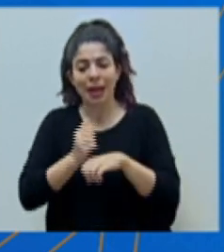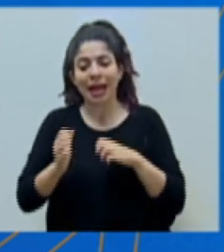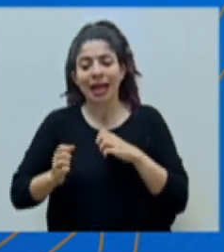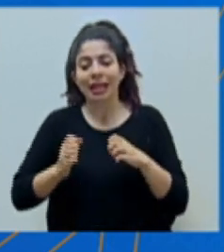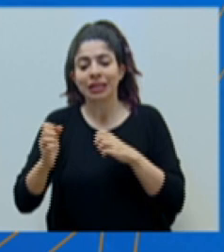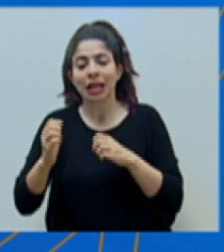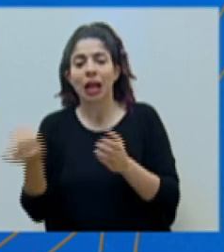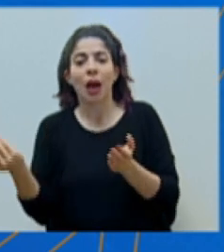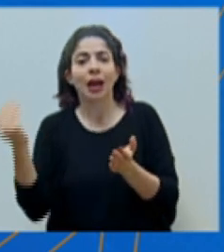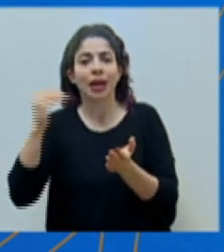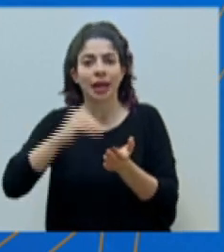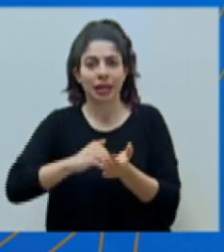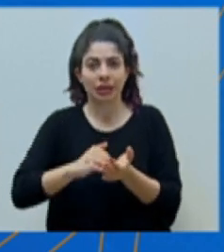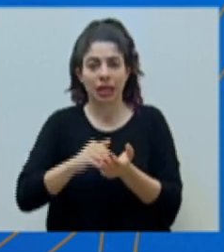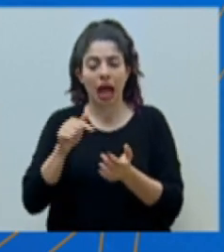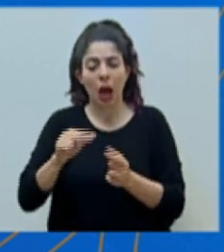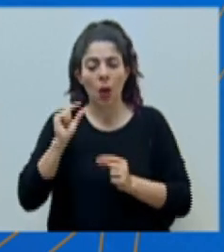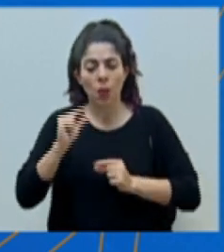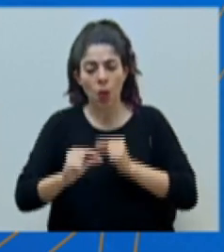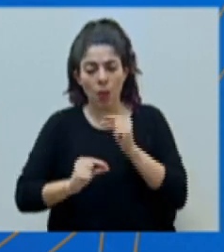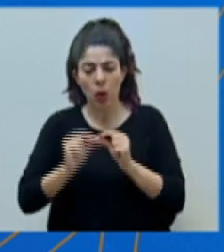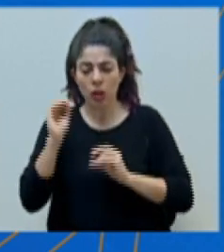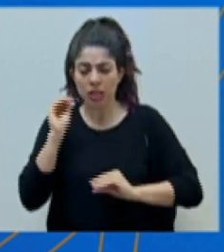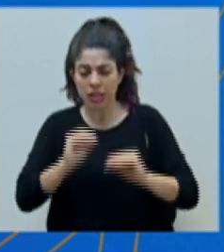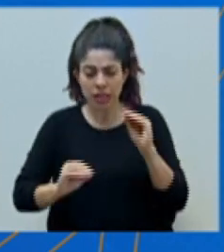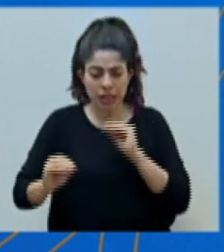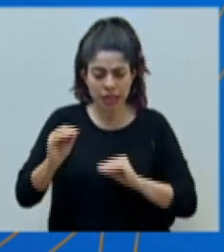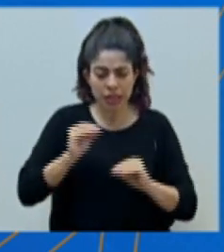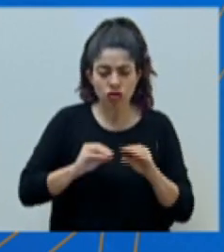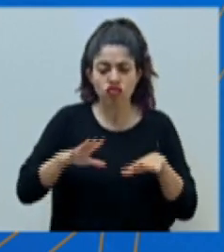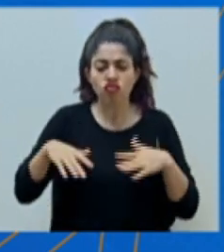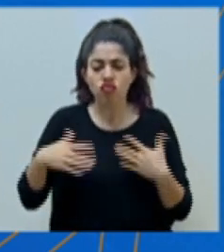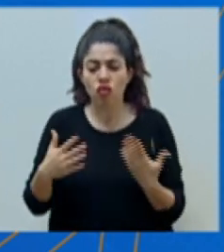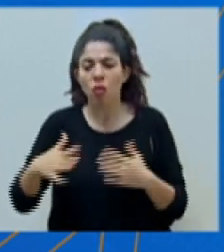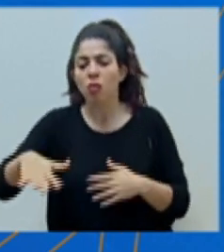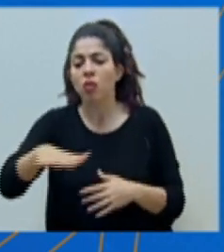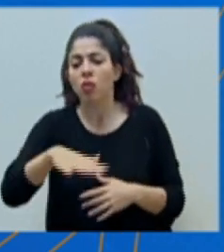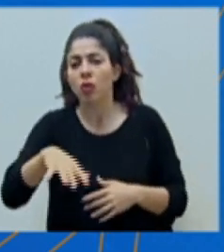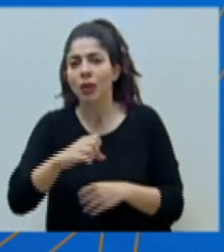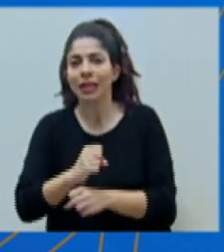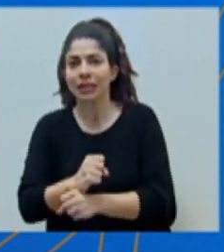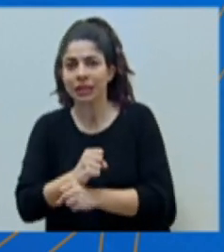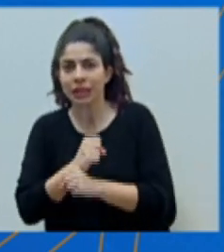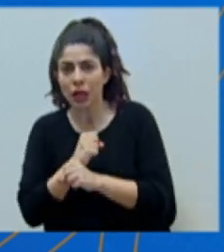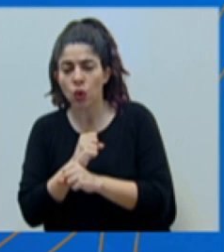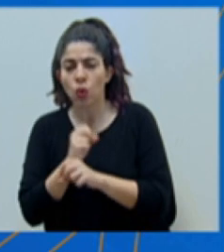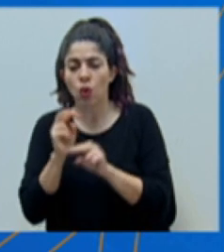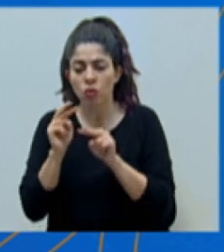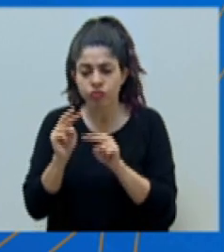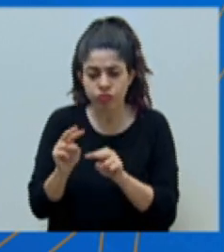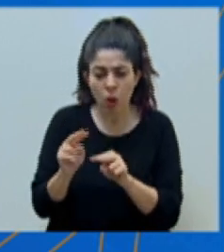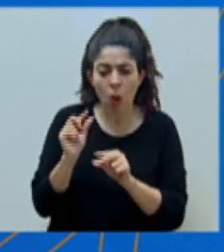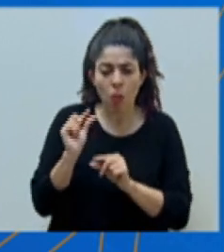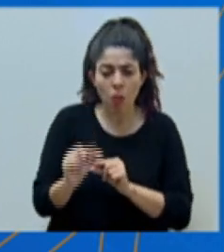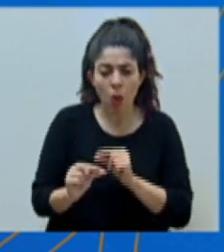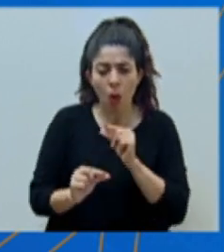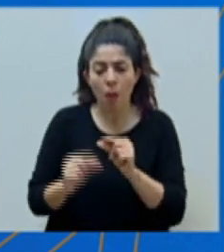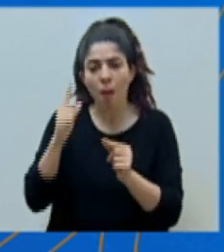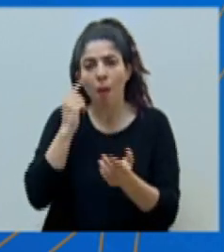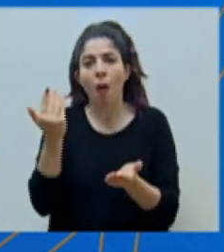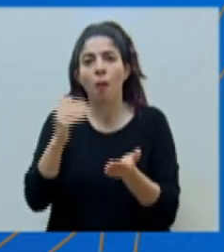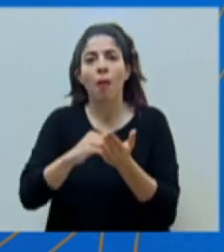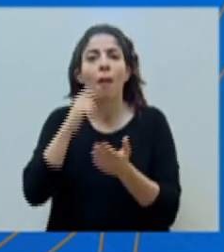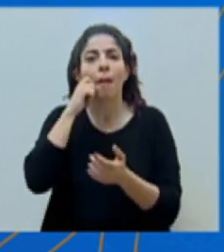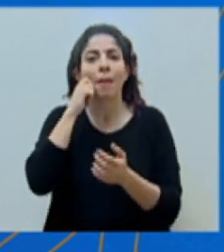Regresar, que se viene construyendo para un entorno seguro, paulatino y monitoreado de presencialidad al curso